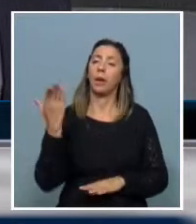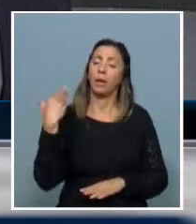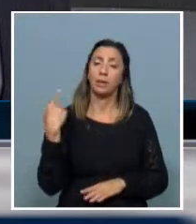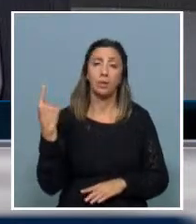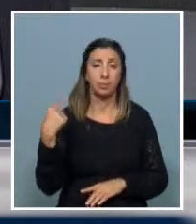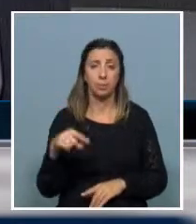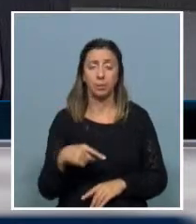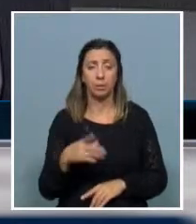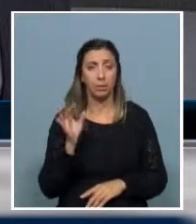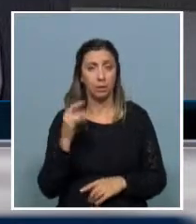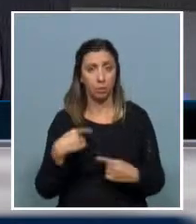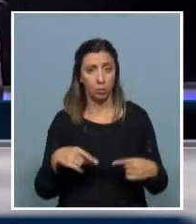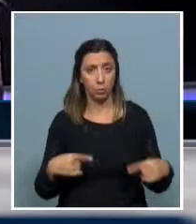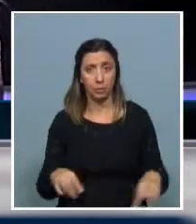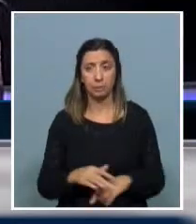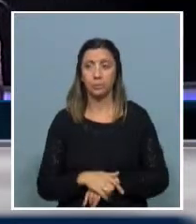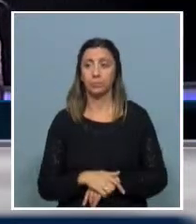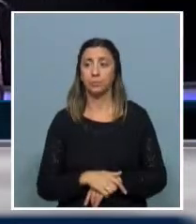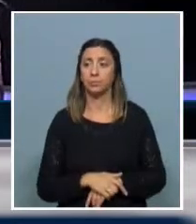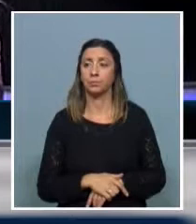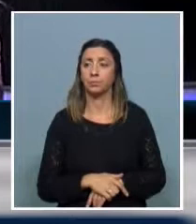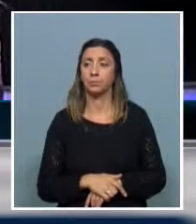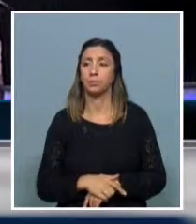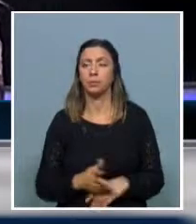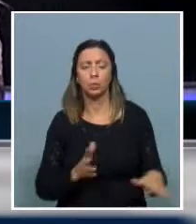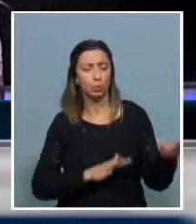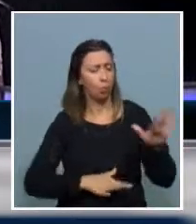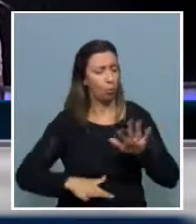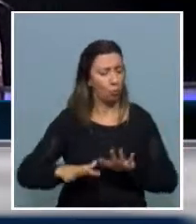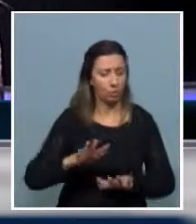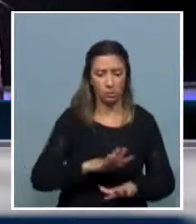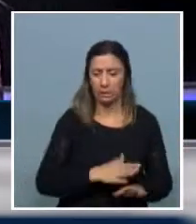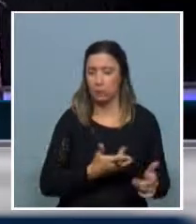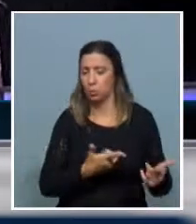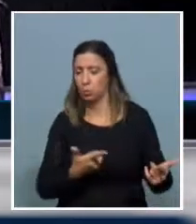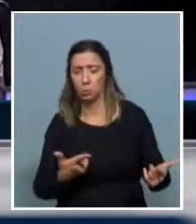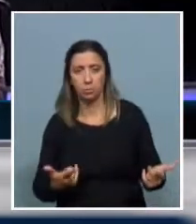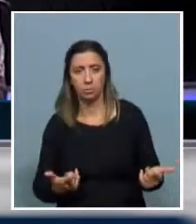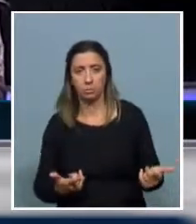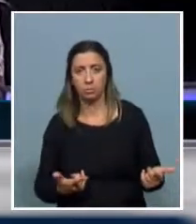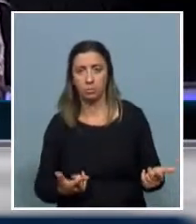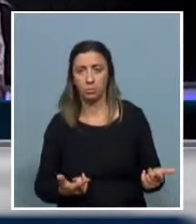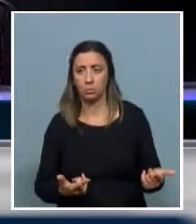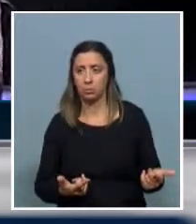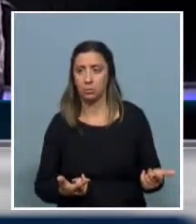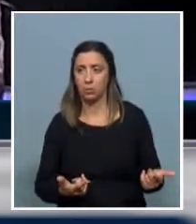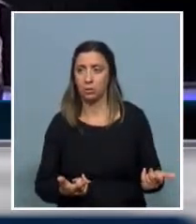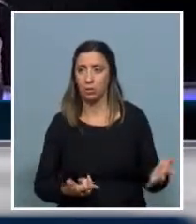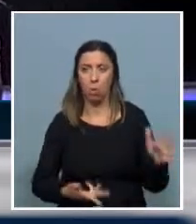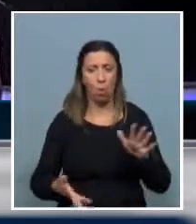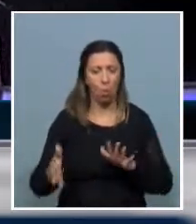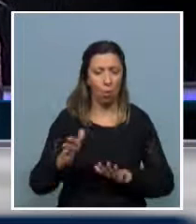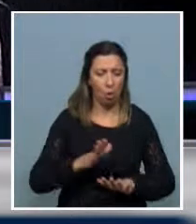lo primero que nos encontramos era un gran desorden administrativo. Yo dije era un desorden